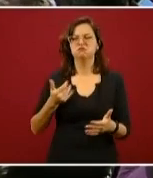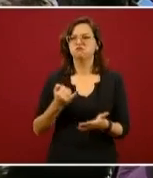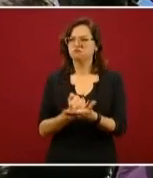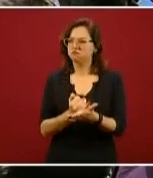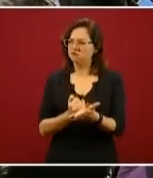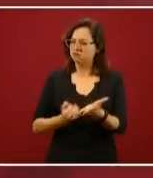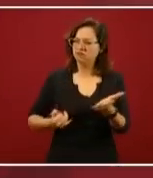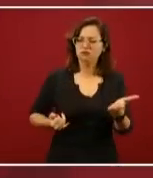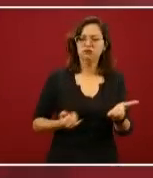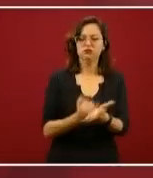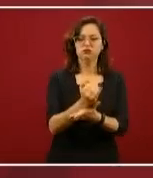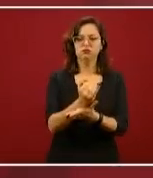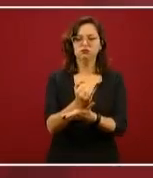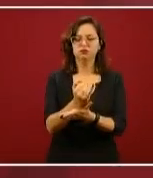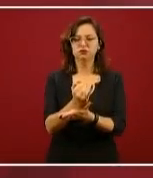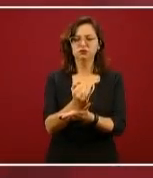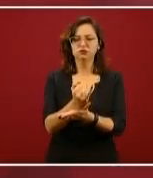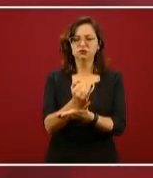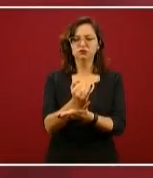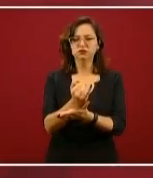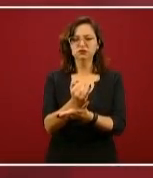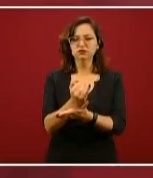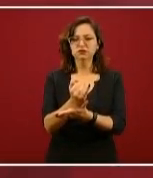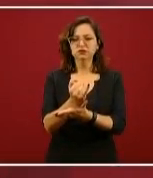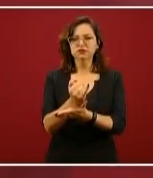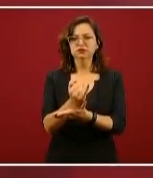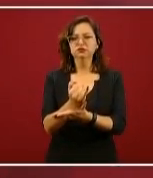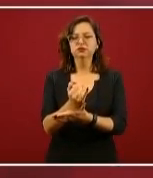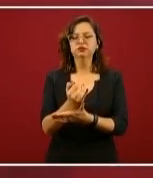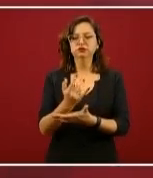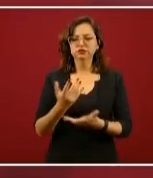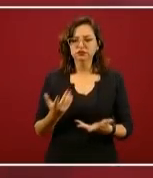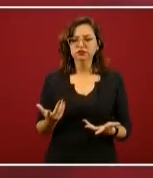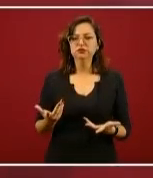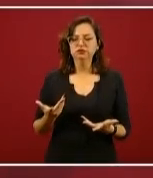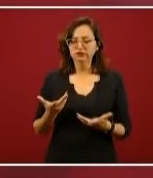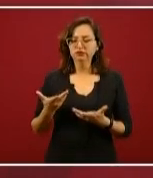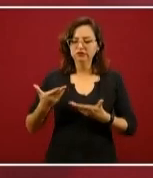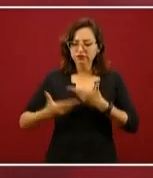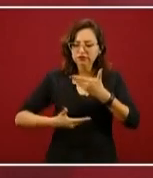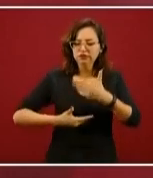decidimos que íbamos a guiarnos